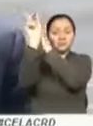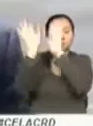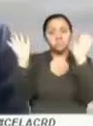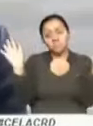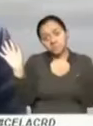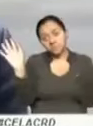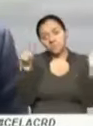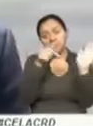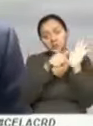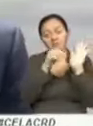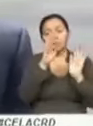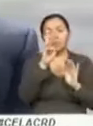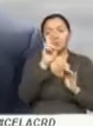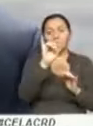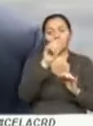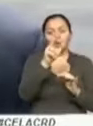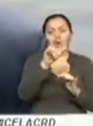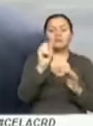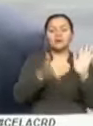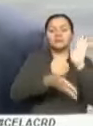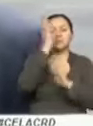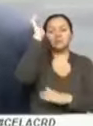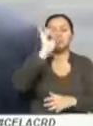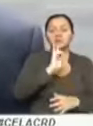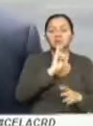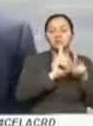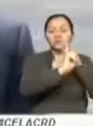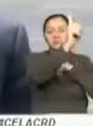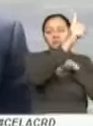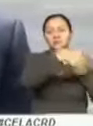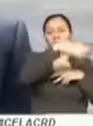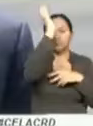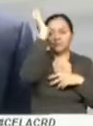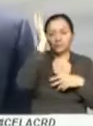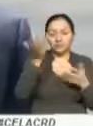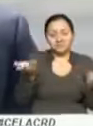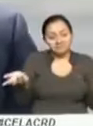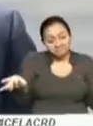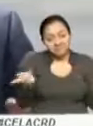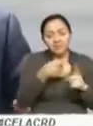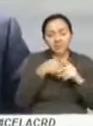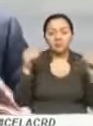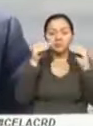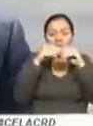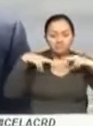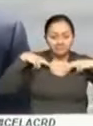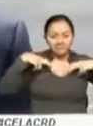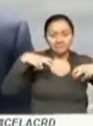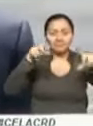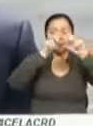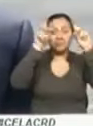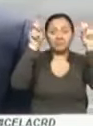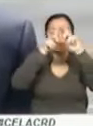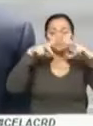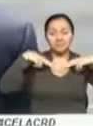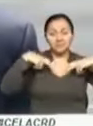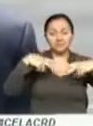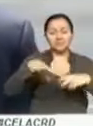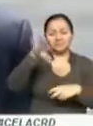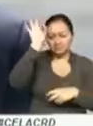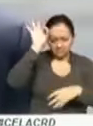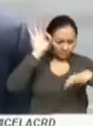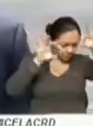señor Borer ya se encuentra en Estados Unidos. Y también, en base a esa investigación, buscando las empresas, etcétera, se